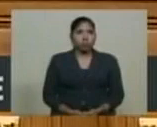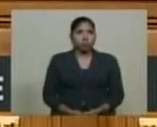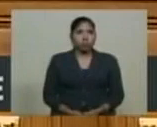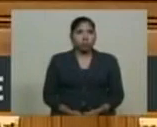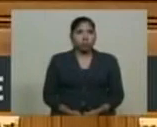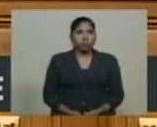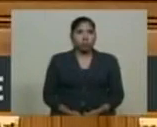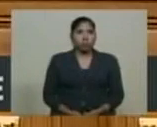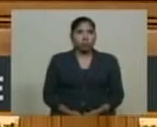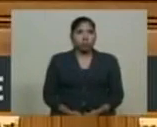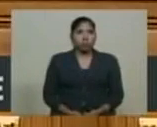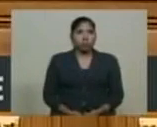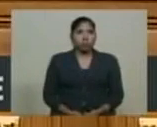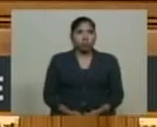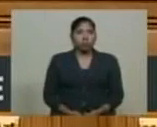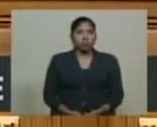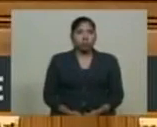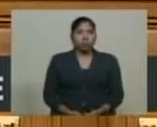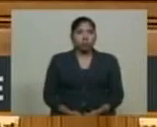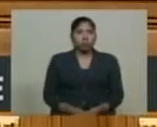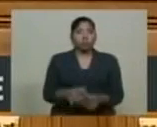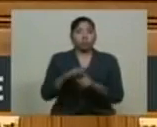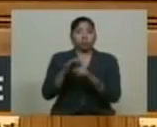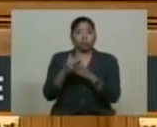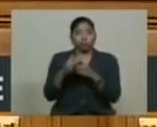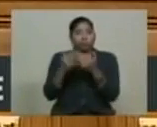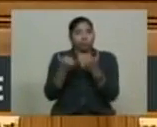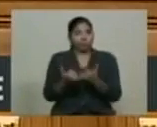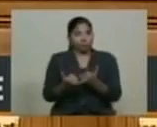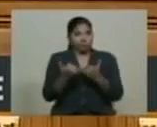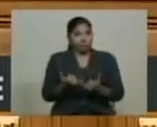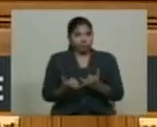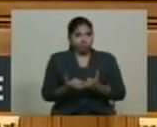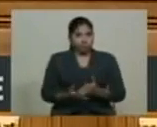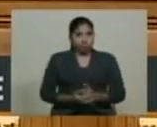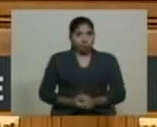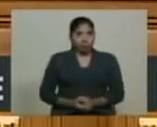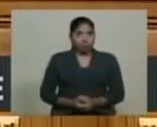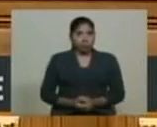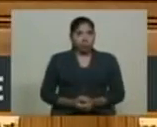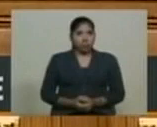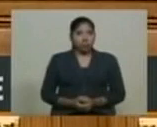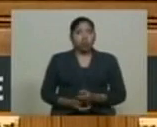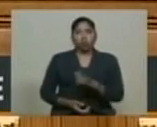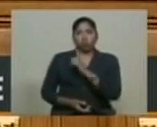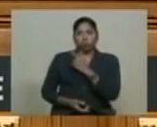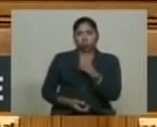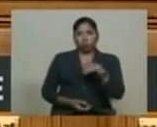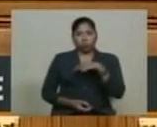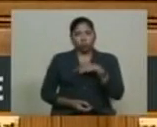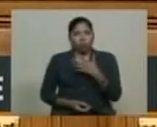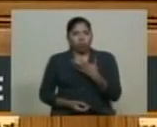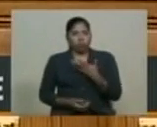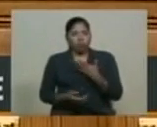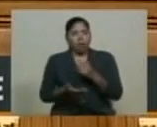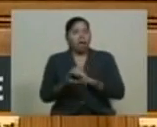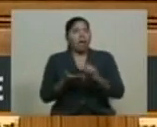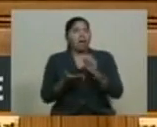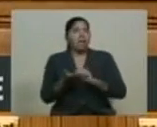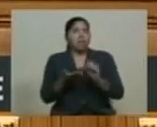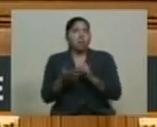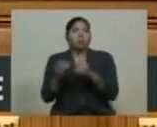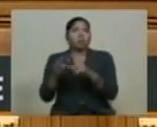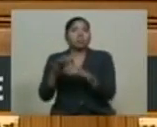acontecimientos actuales. Con Jean-Paul Sartre decimos que escribimos para nuestros contemporáneos.